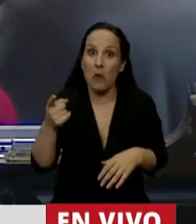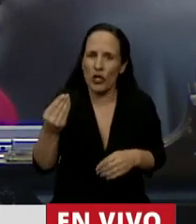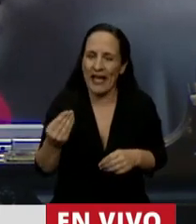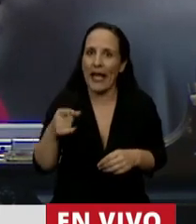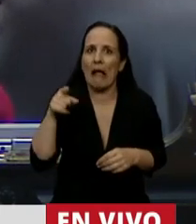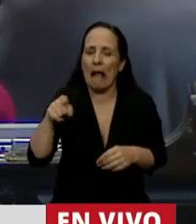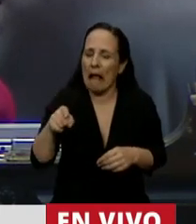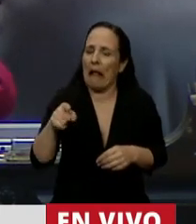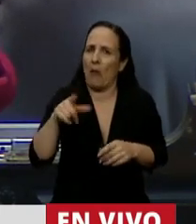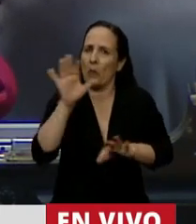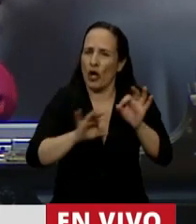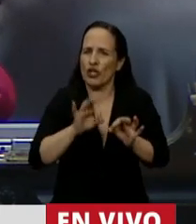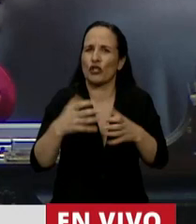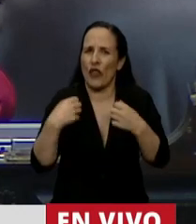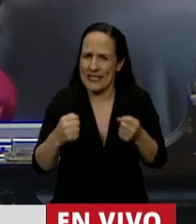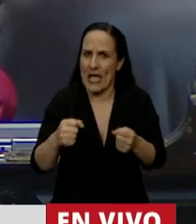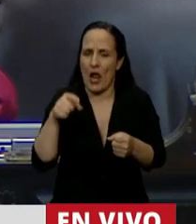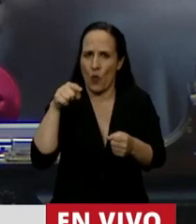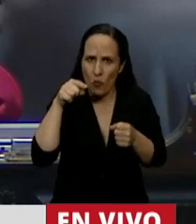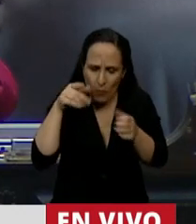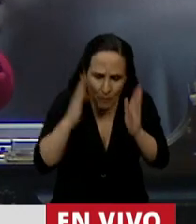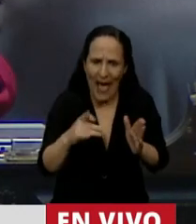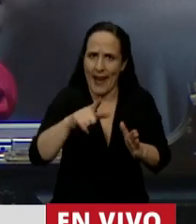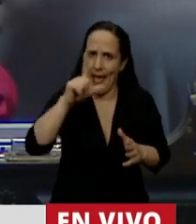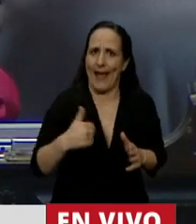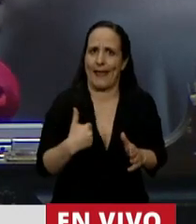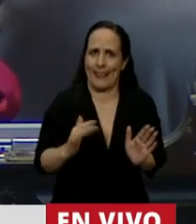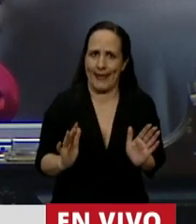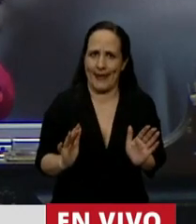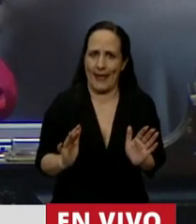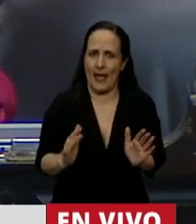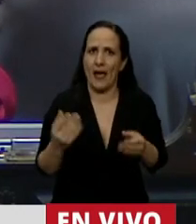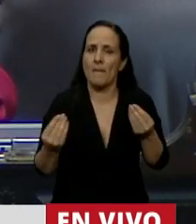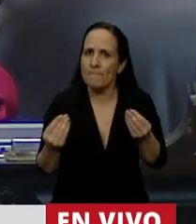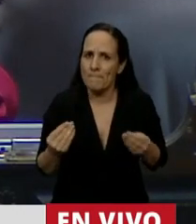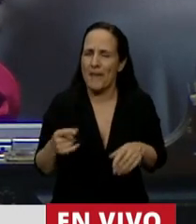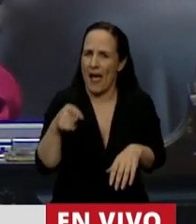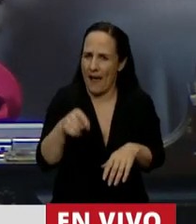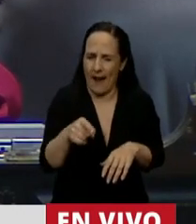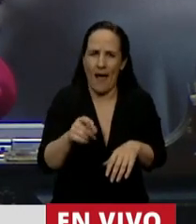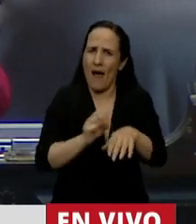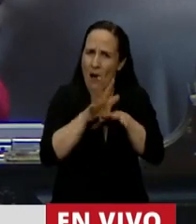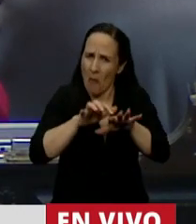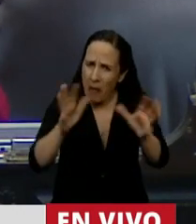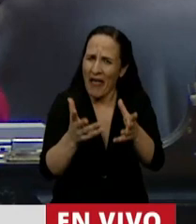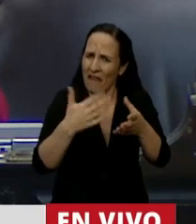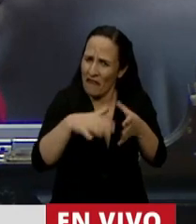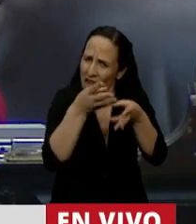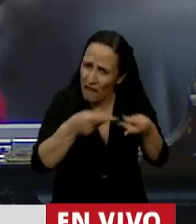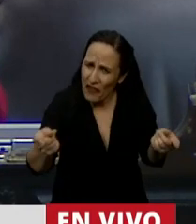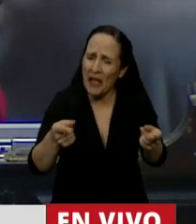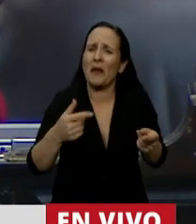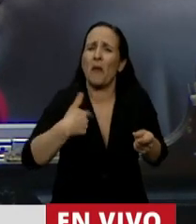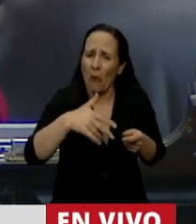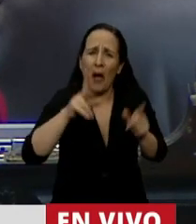salud que está hoy armando se para la argentina para una argentina que va a salir de esta pandemia no tengo dudas que va a tener